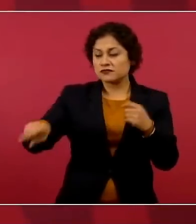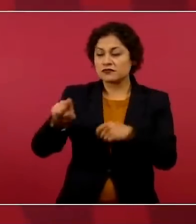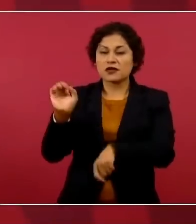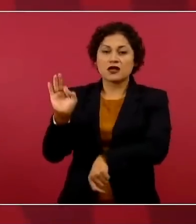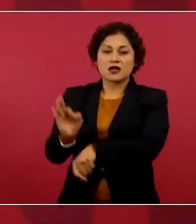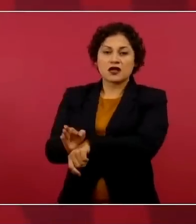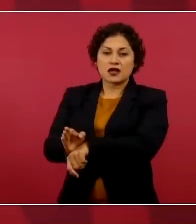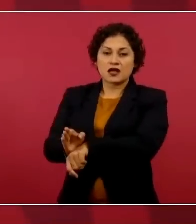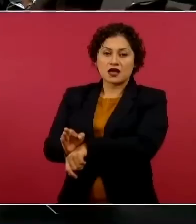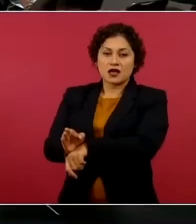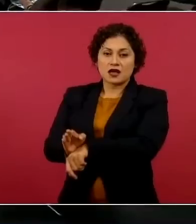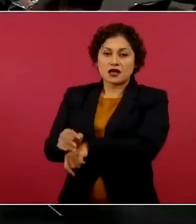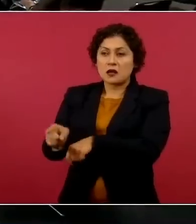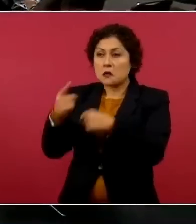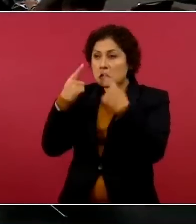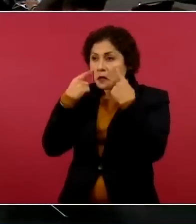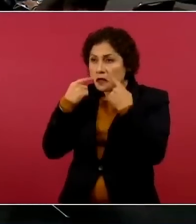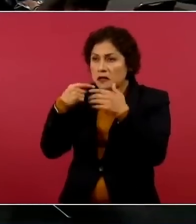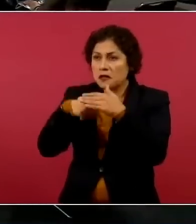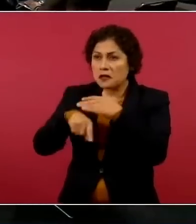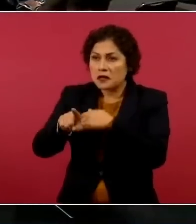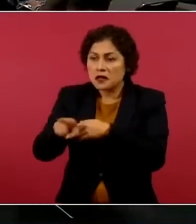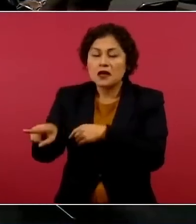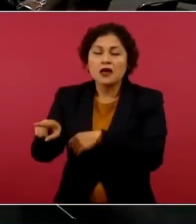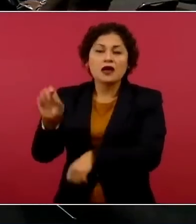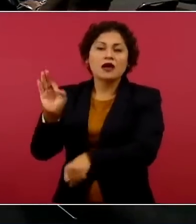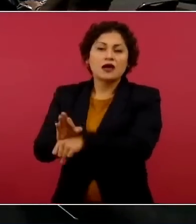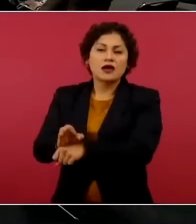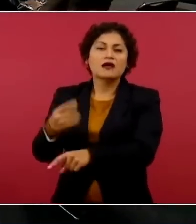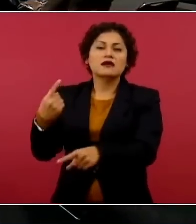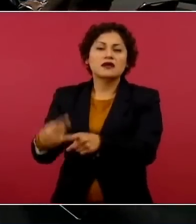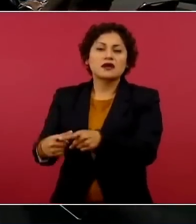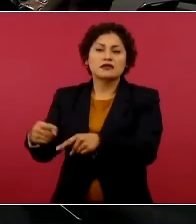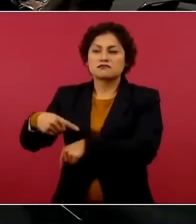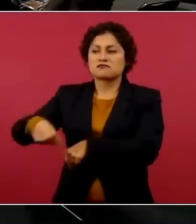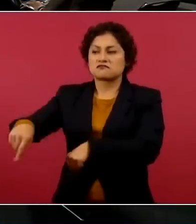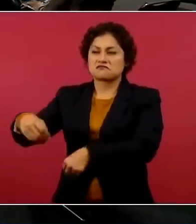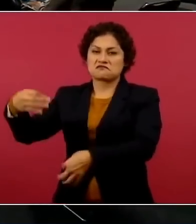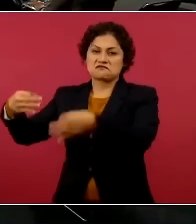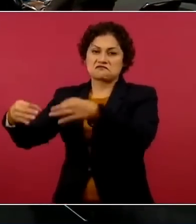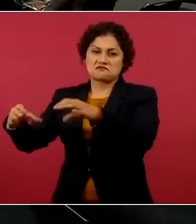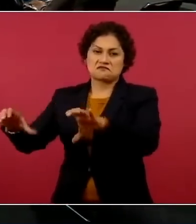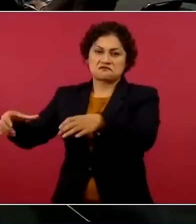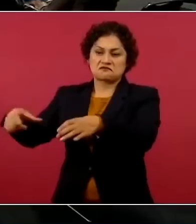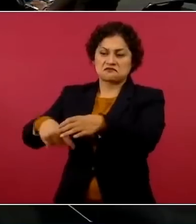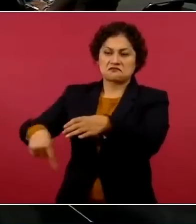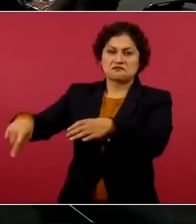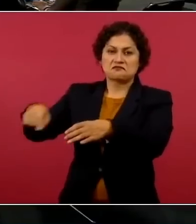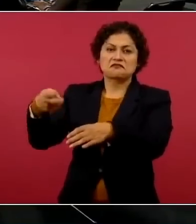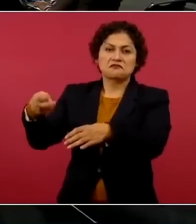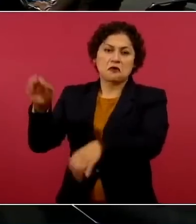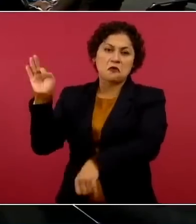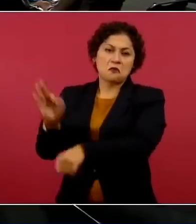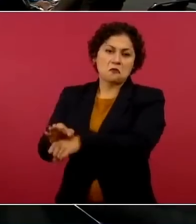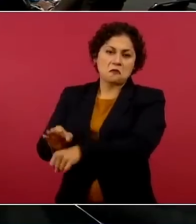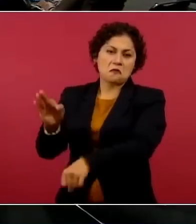Judicial. ¿Por qué? Porque los ministros y